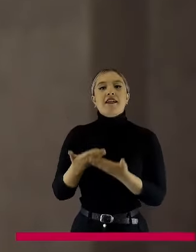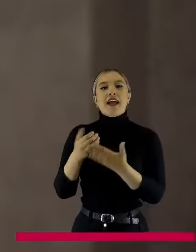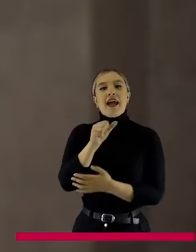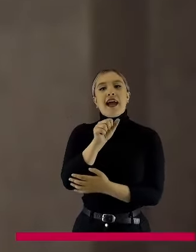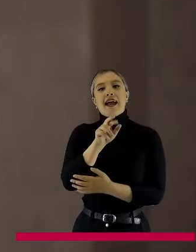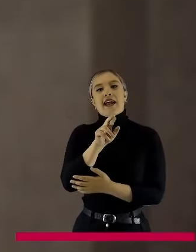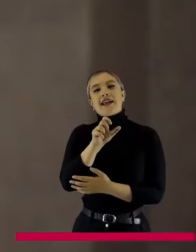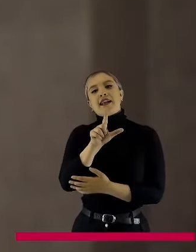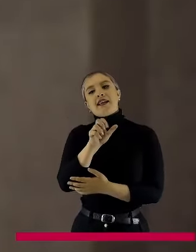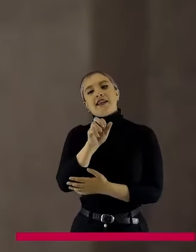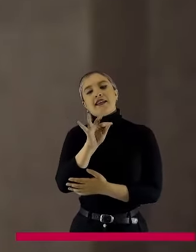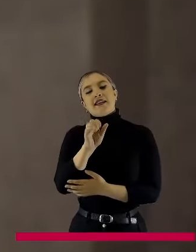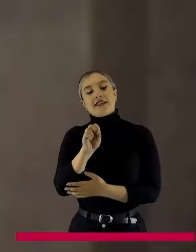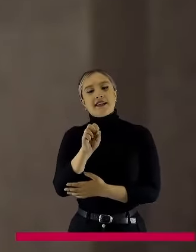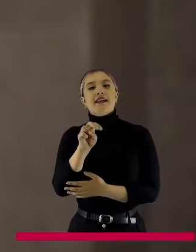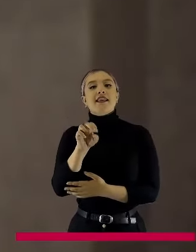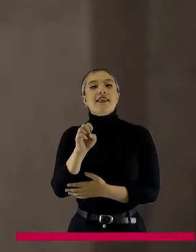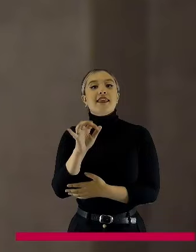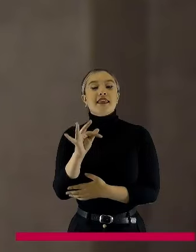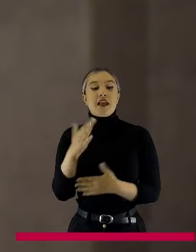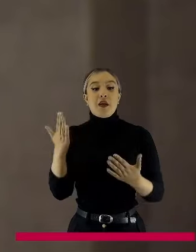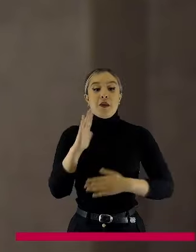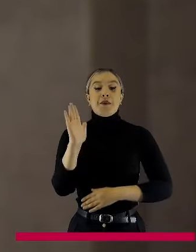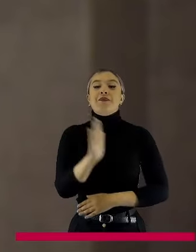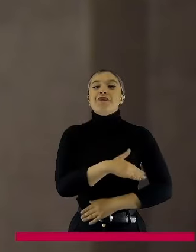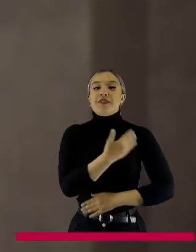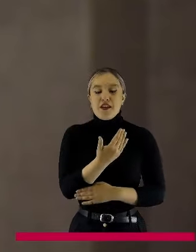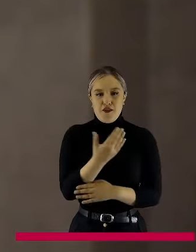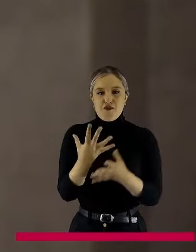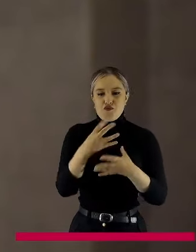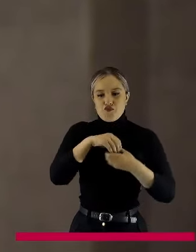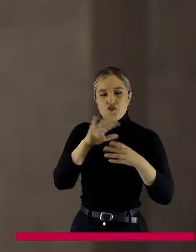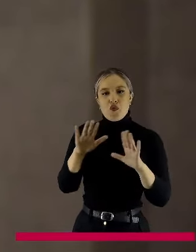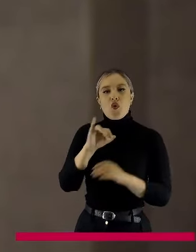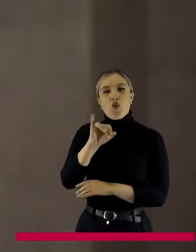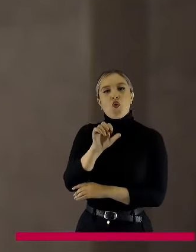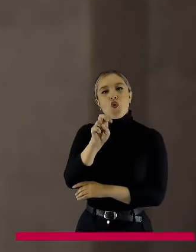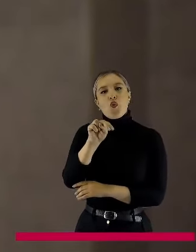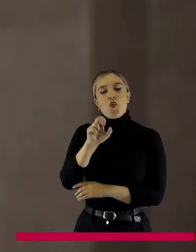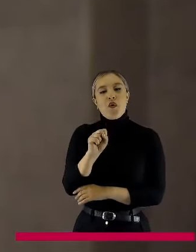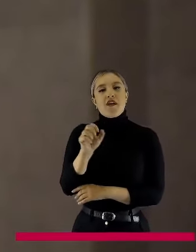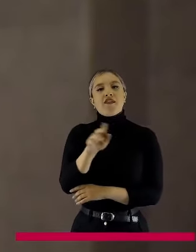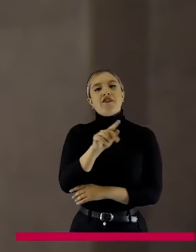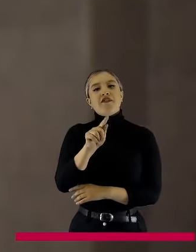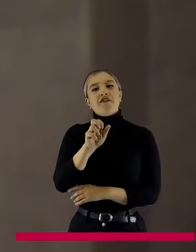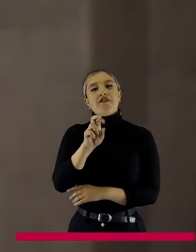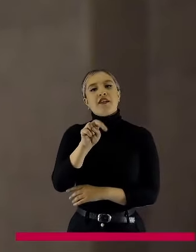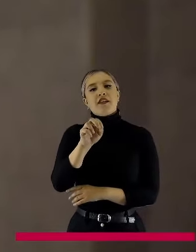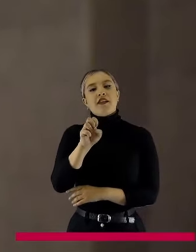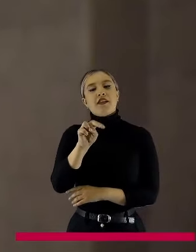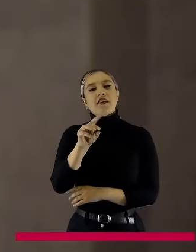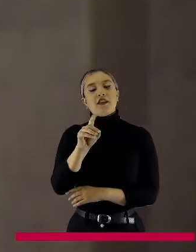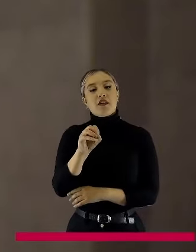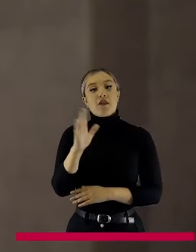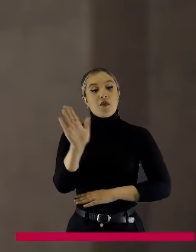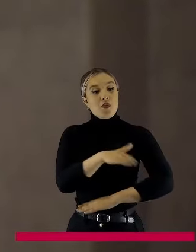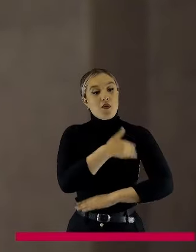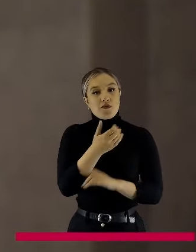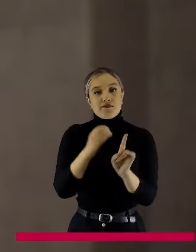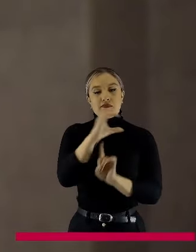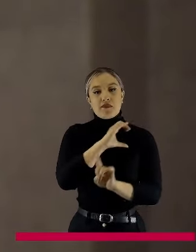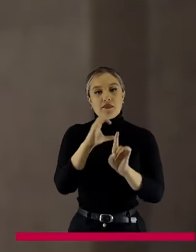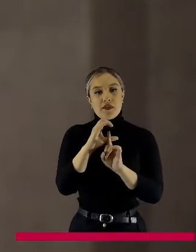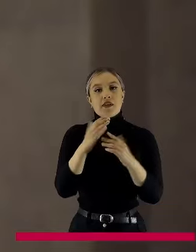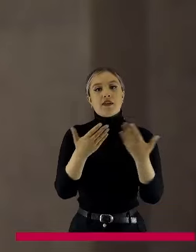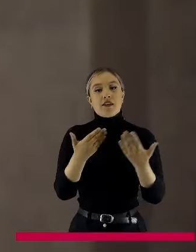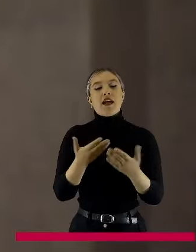Titner, al ministro del Interior, Juan Fernando Cristo Bustos, al ministro de las Culturas,